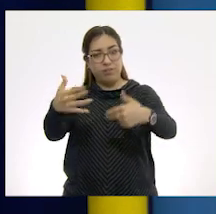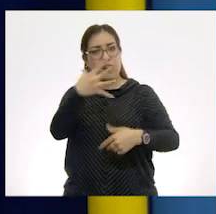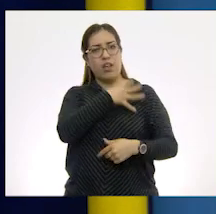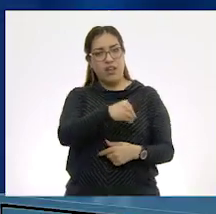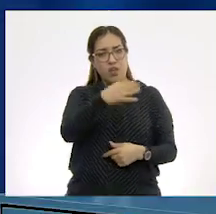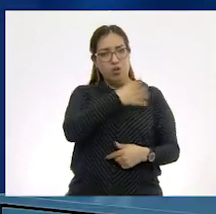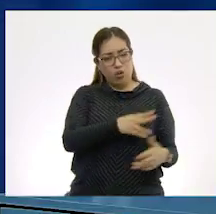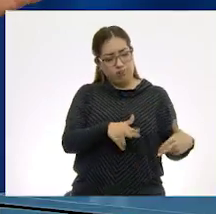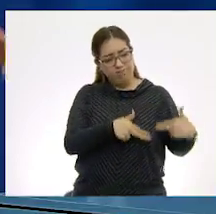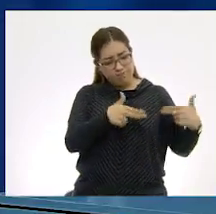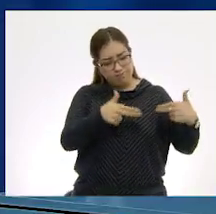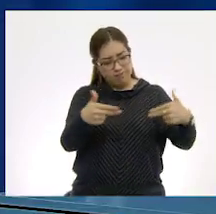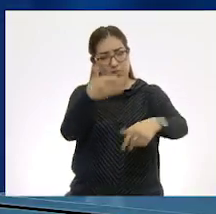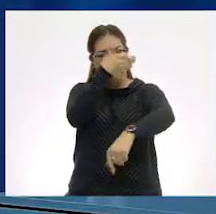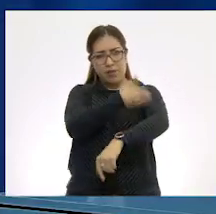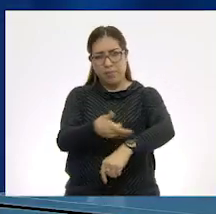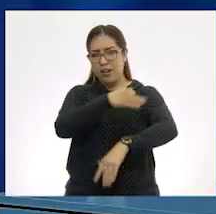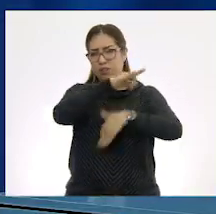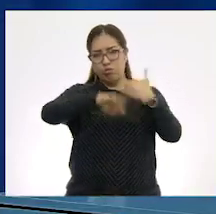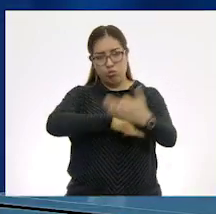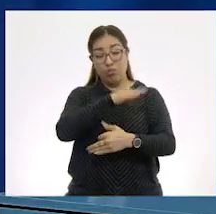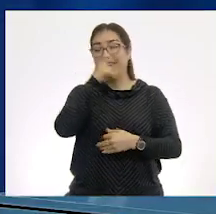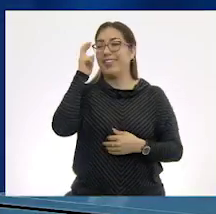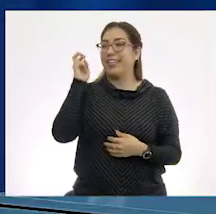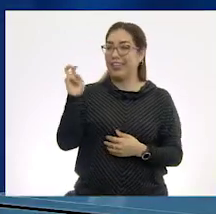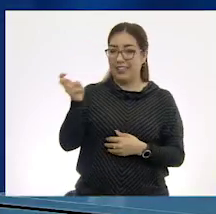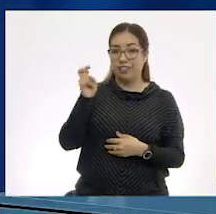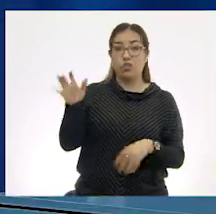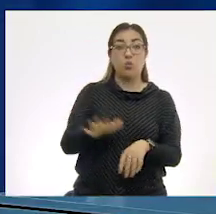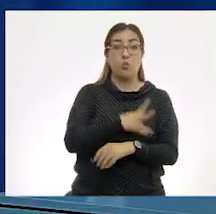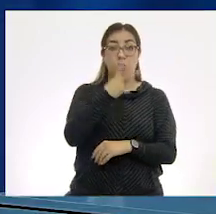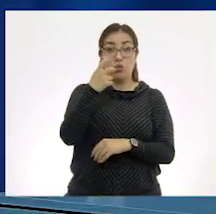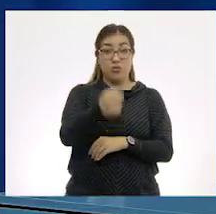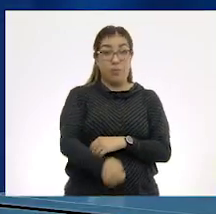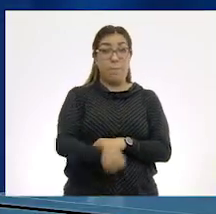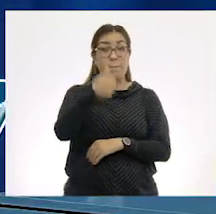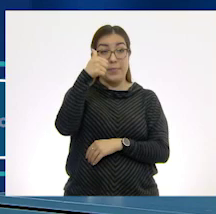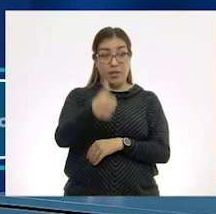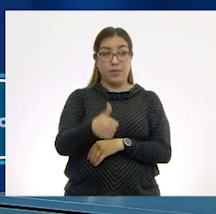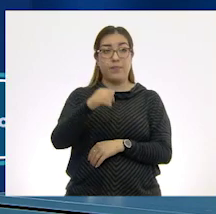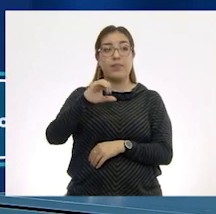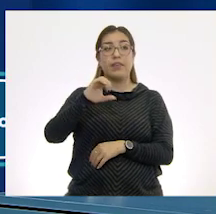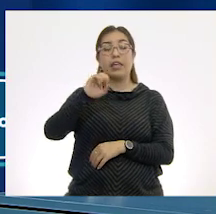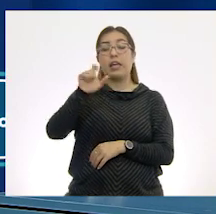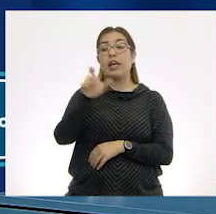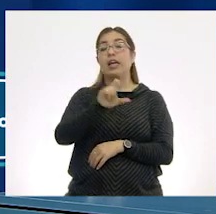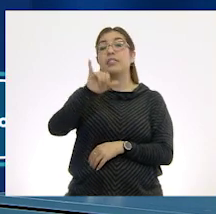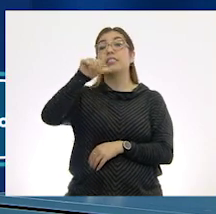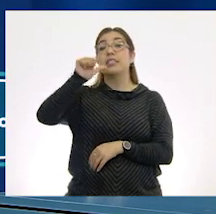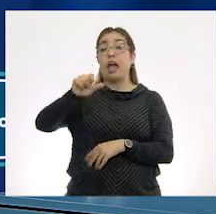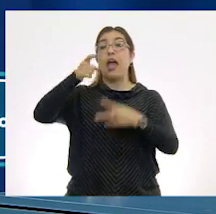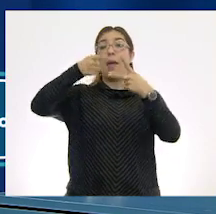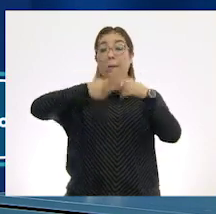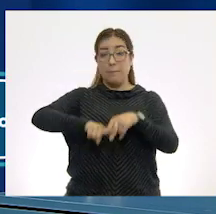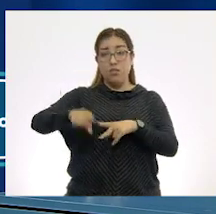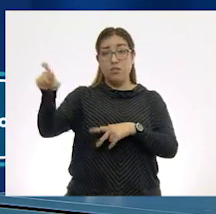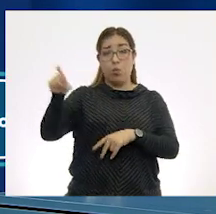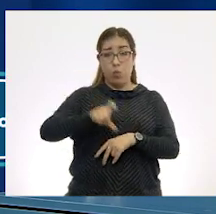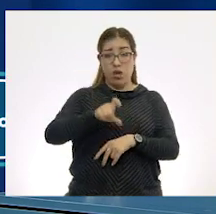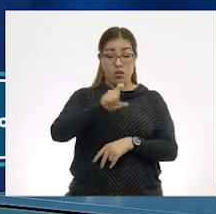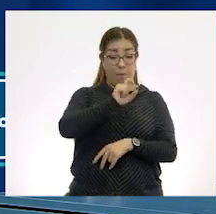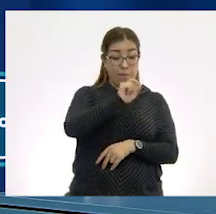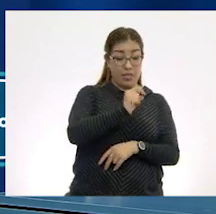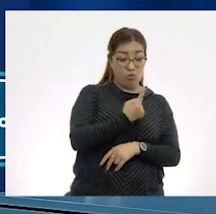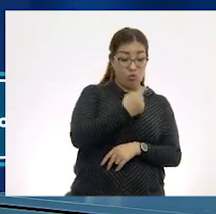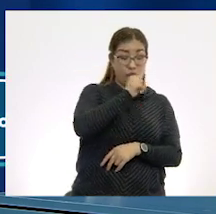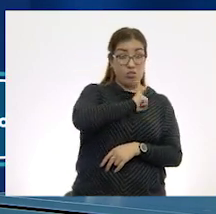a su familia. Exacto. Es así como la primera dinastía, la dinastía Xia, surge en los siglos XXI